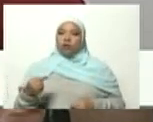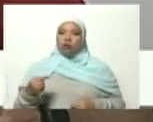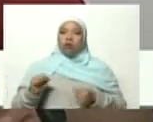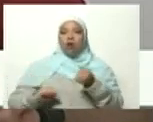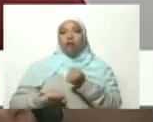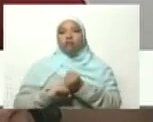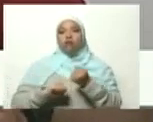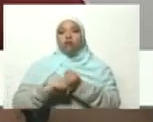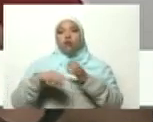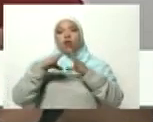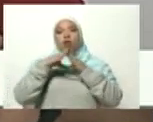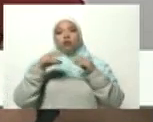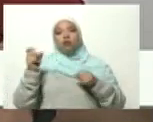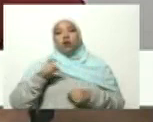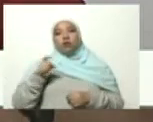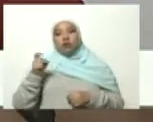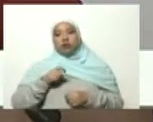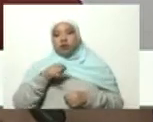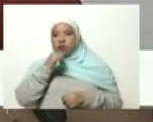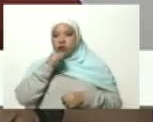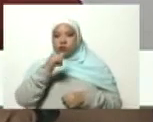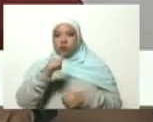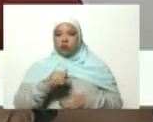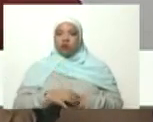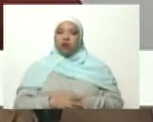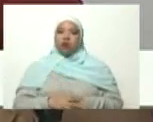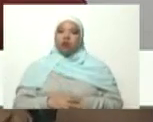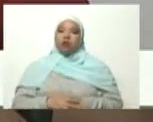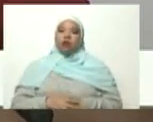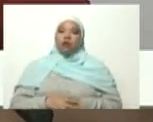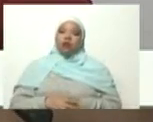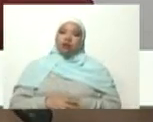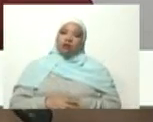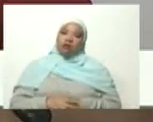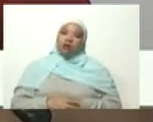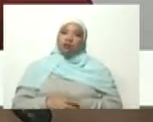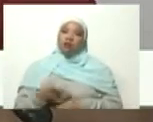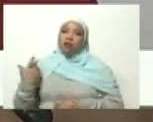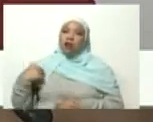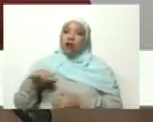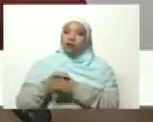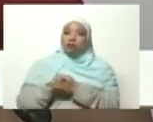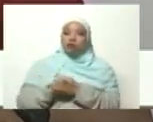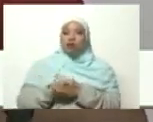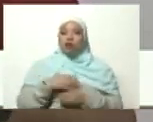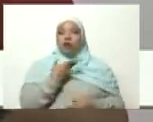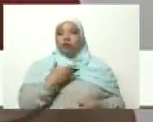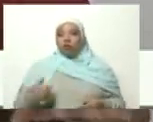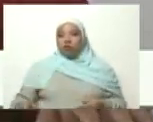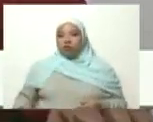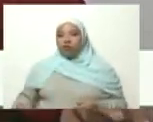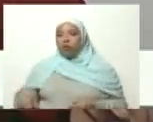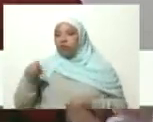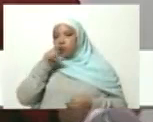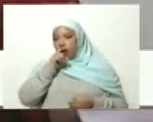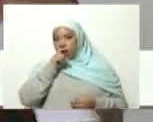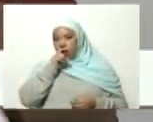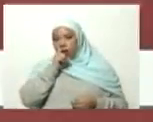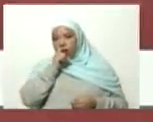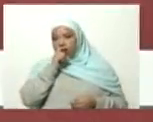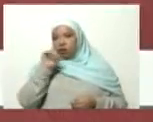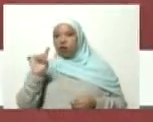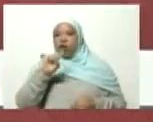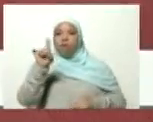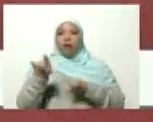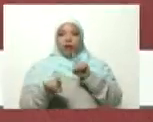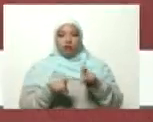apoyo a todas las iniciativas de paz y diálogo del gobierno bolivariano y revolucionario, compañero presidente Nicolás Maduro. Si hay alguna pregunta,